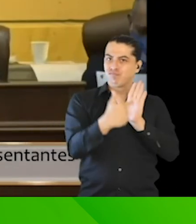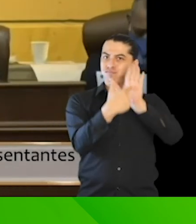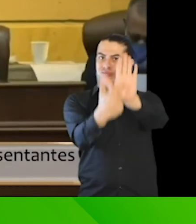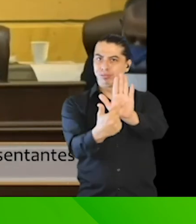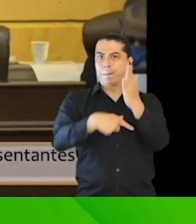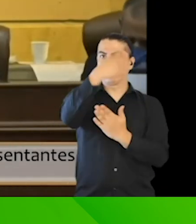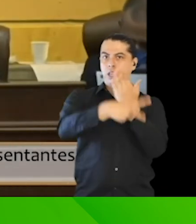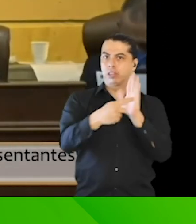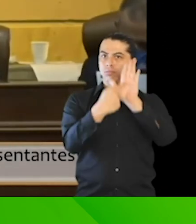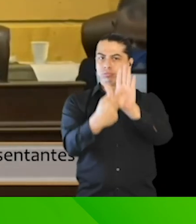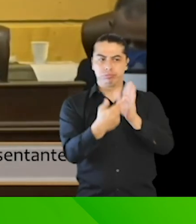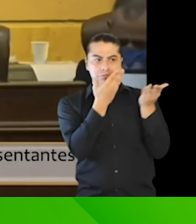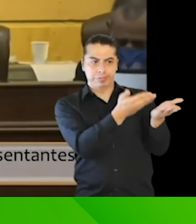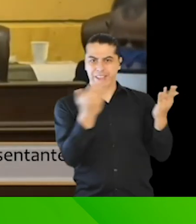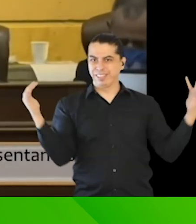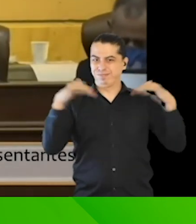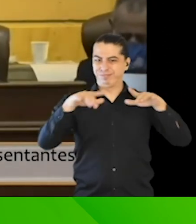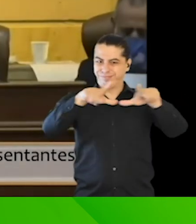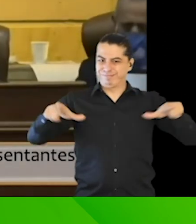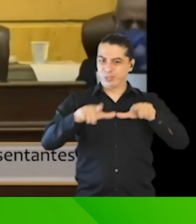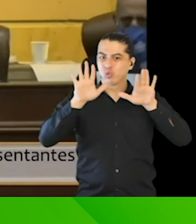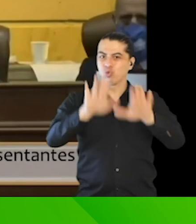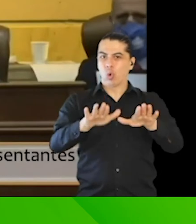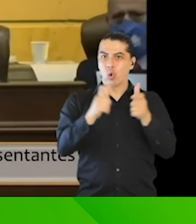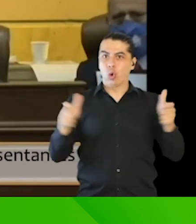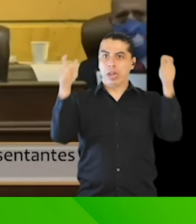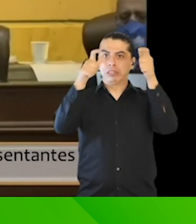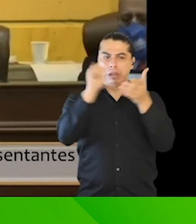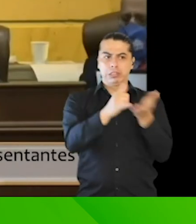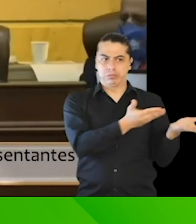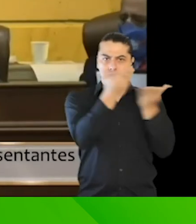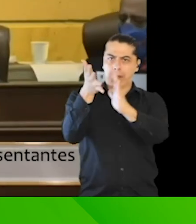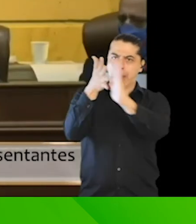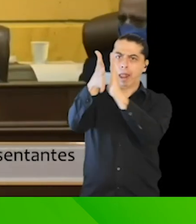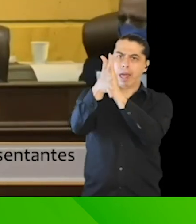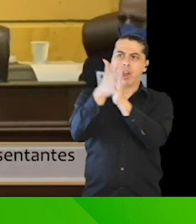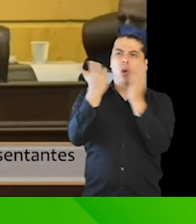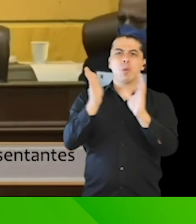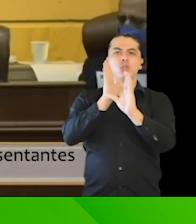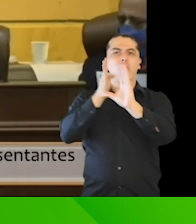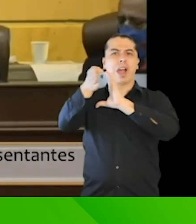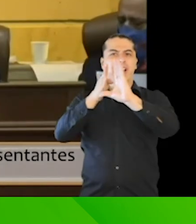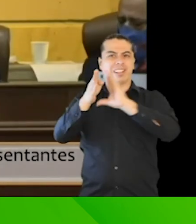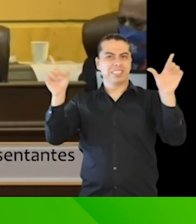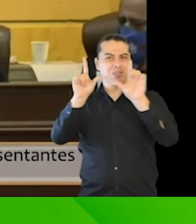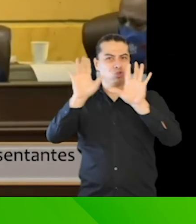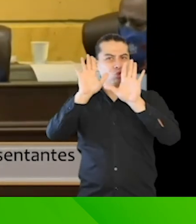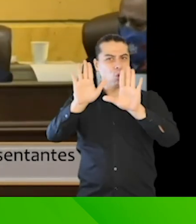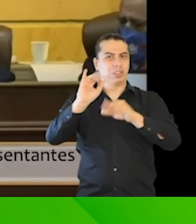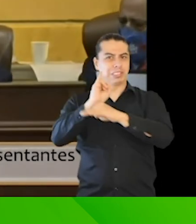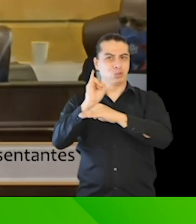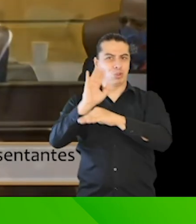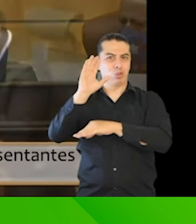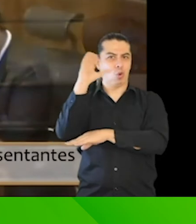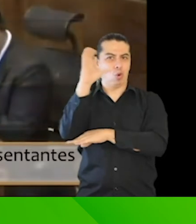en el salón elíptico, en el actriz va llevar el uso de la palabra para dirigirse a la plenaria y a los colombianos a través de los canales institucionales y a